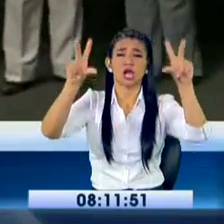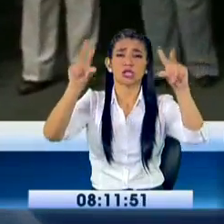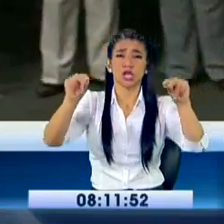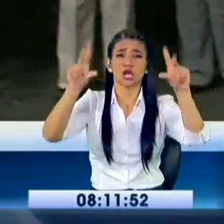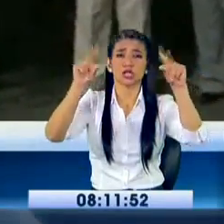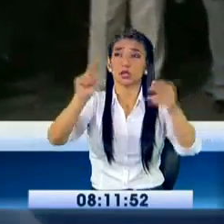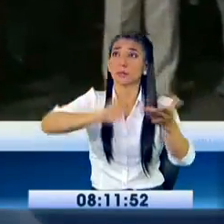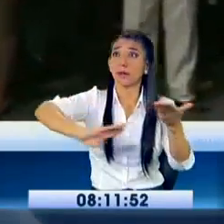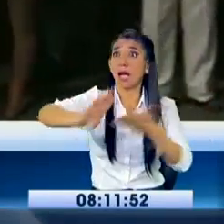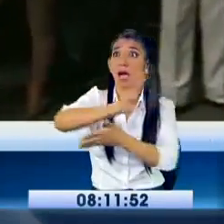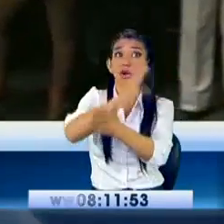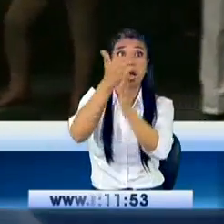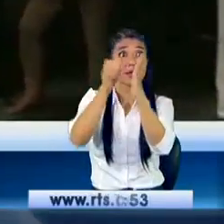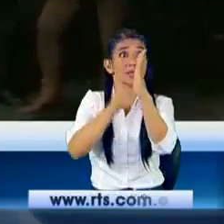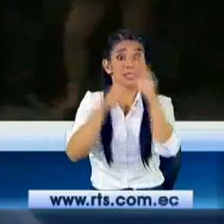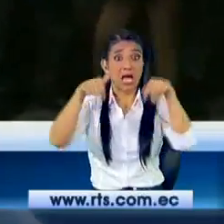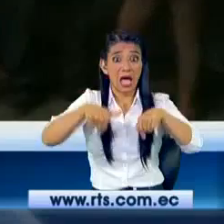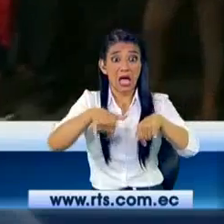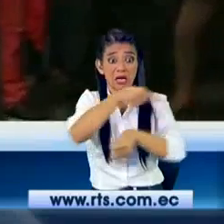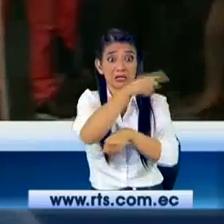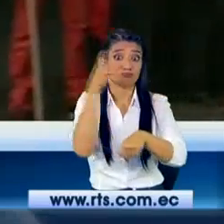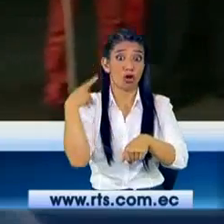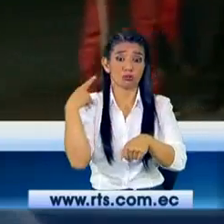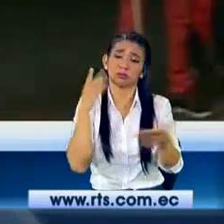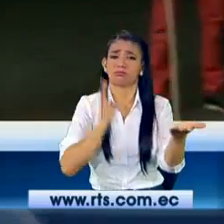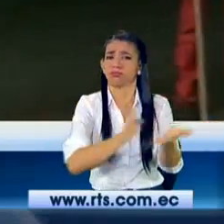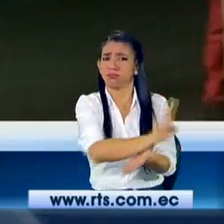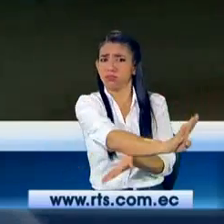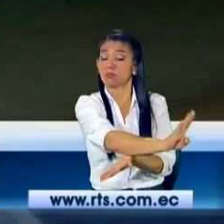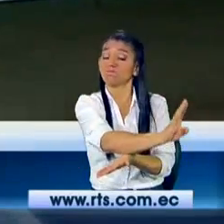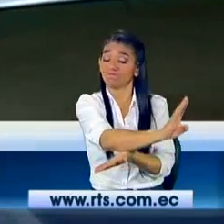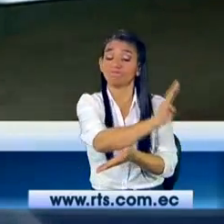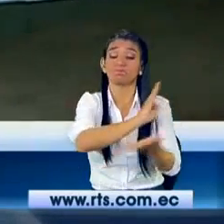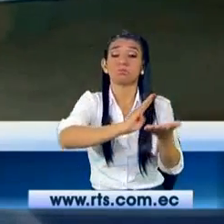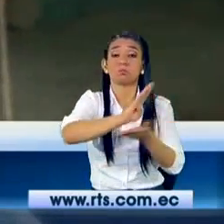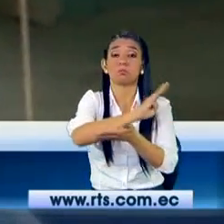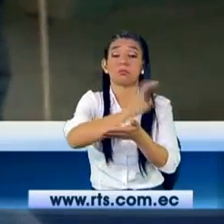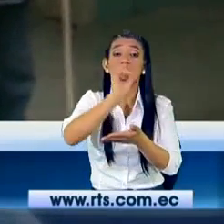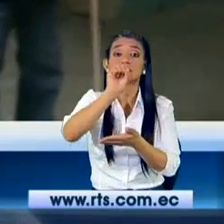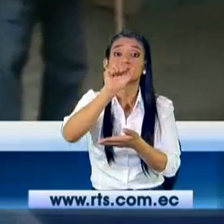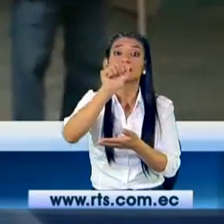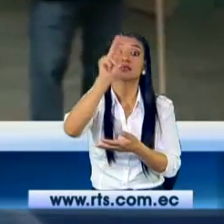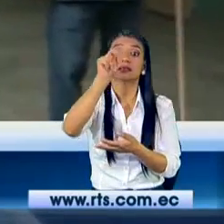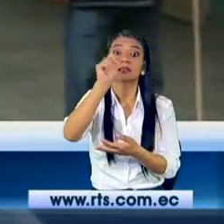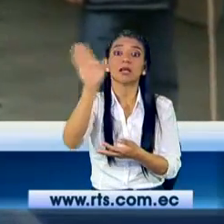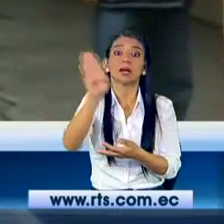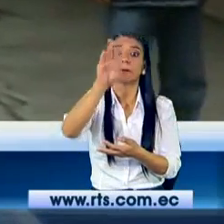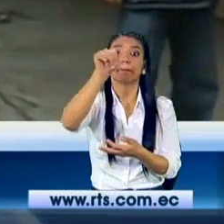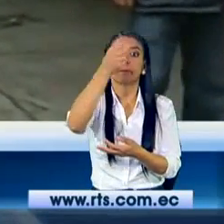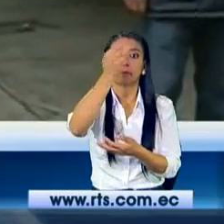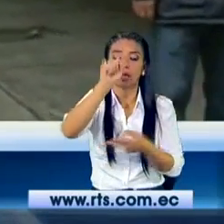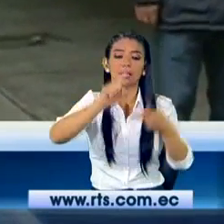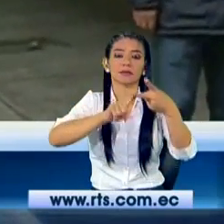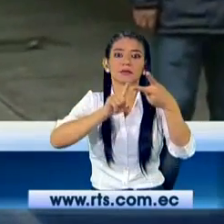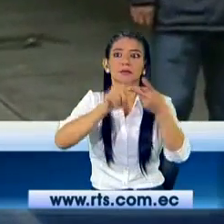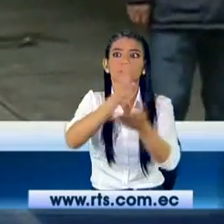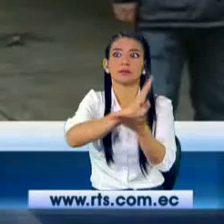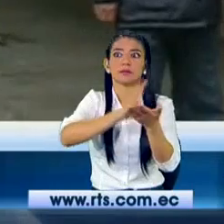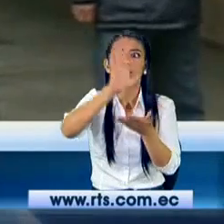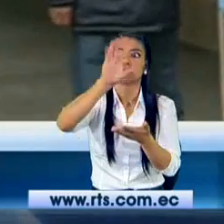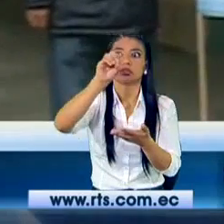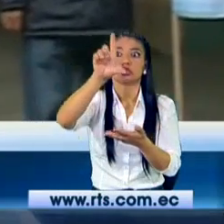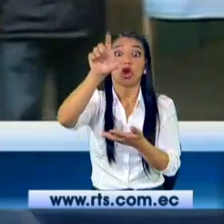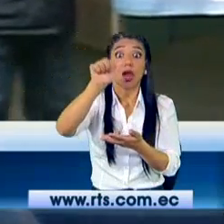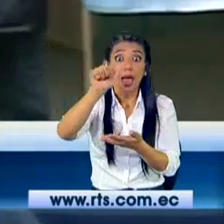que el día de ayer se llevó a cabo una reunión con el alcalde de Quito, Mauricio Rodas, para llegar a un consenso. Vamos a conversar con una moradora para que nos cuente